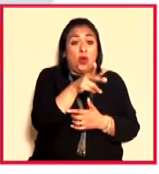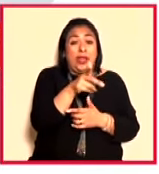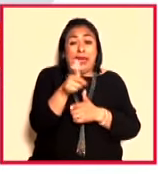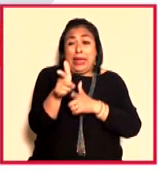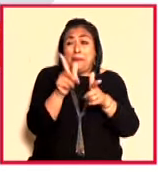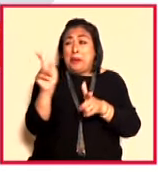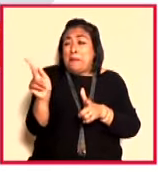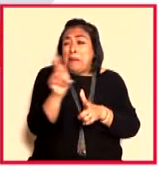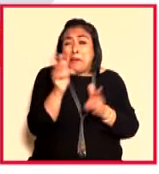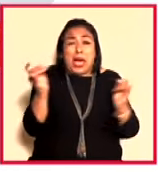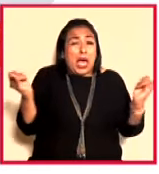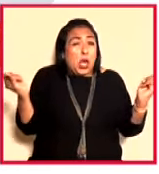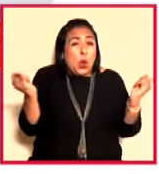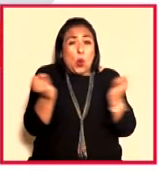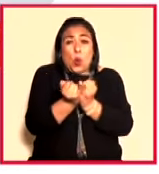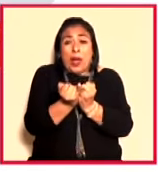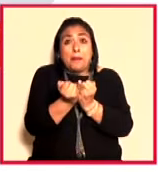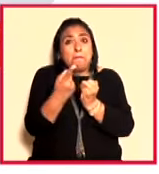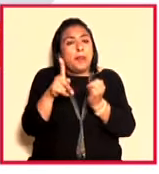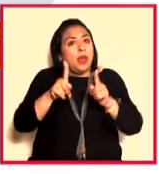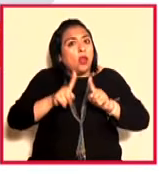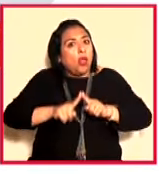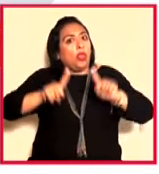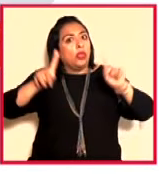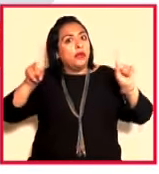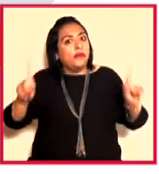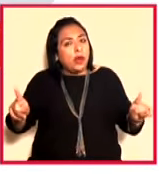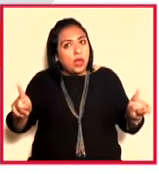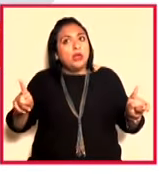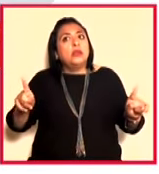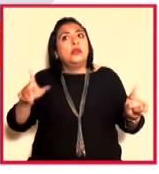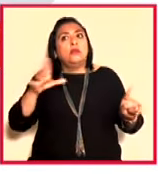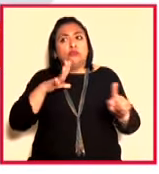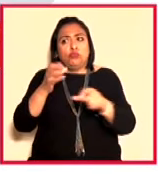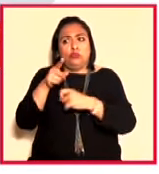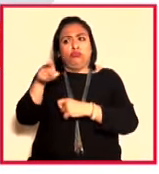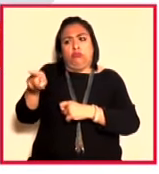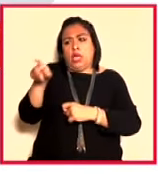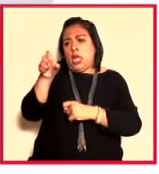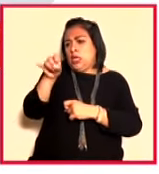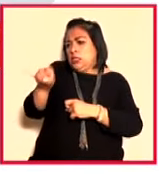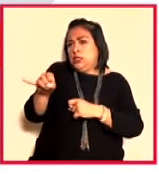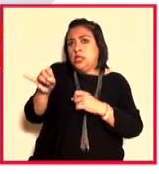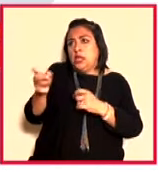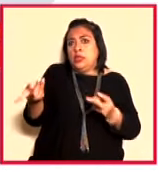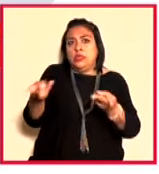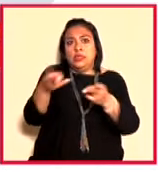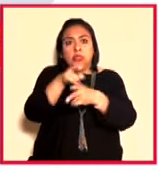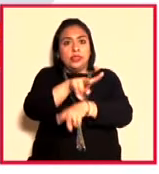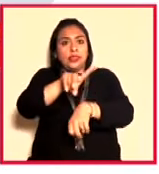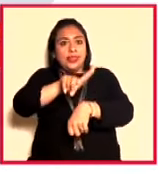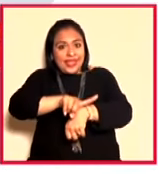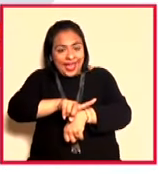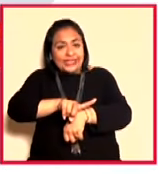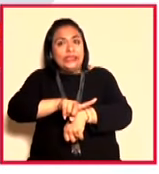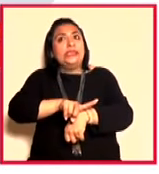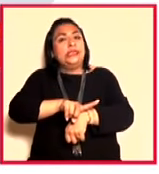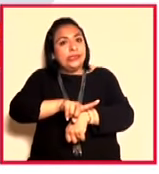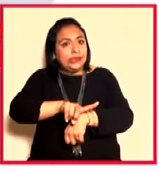él y que tiene esta oportunidad, ¿no?, de ser él literal por unos días, se abría una